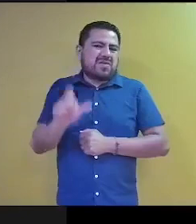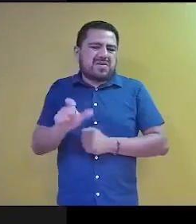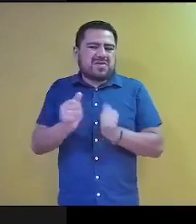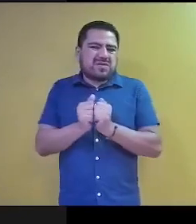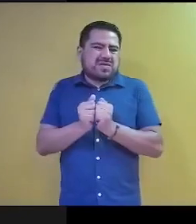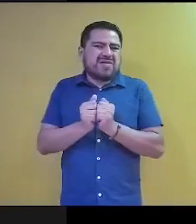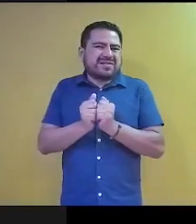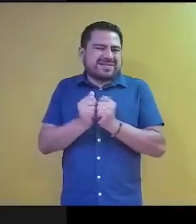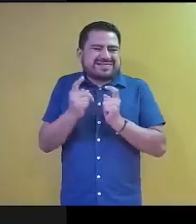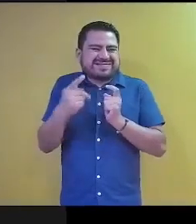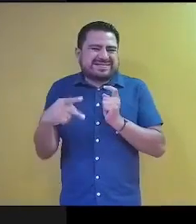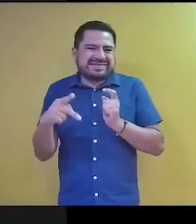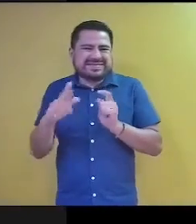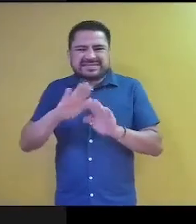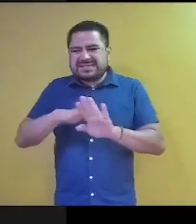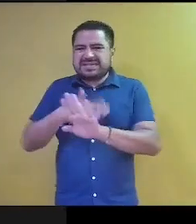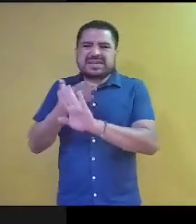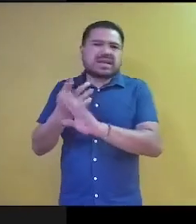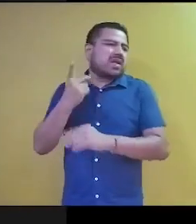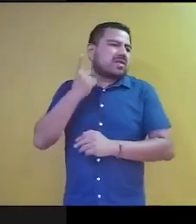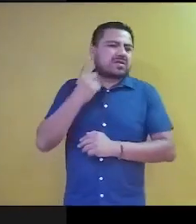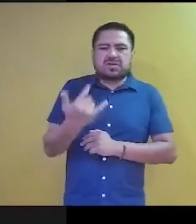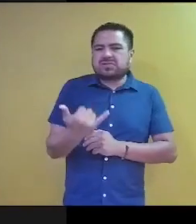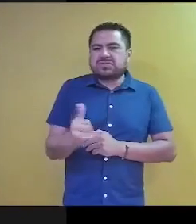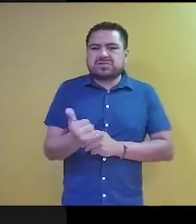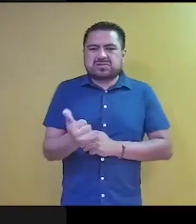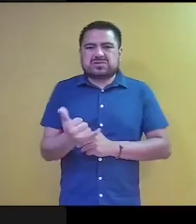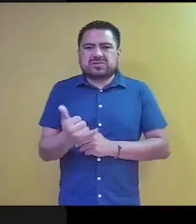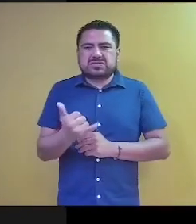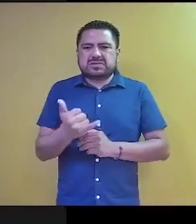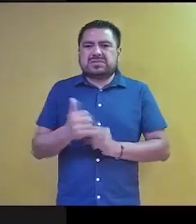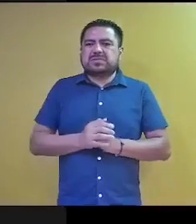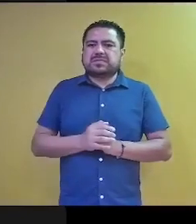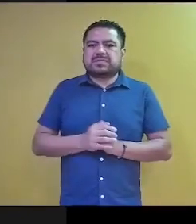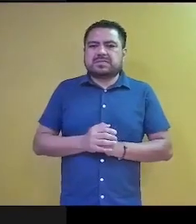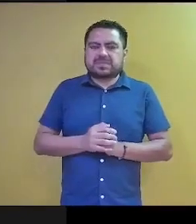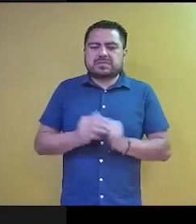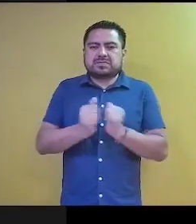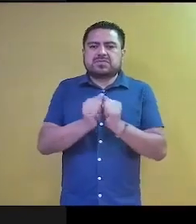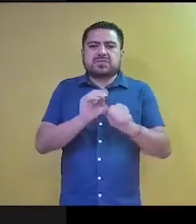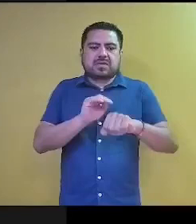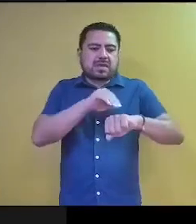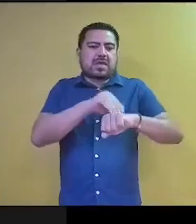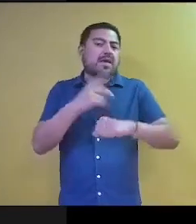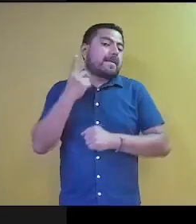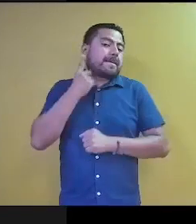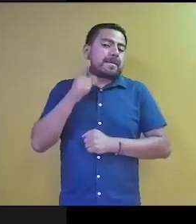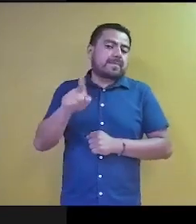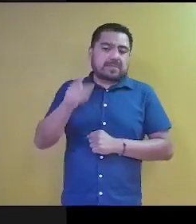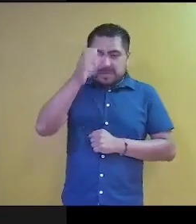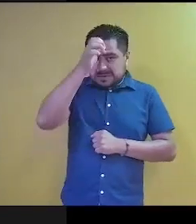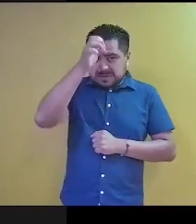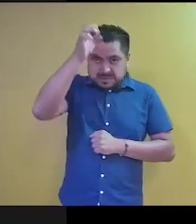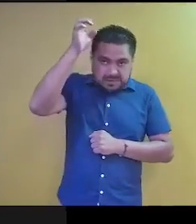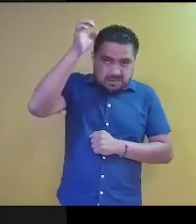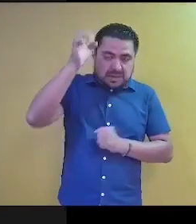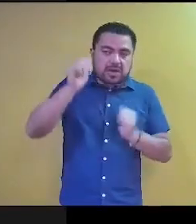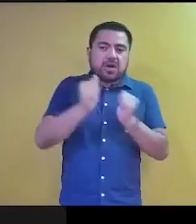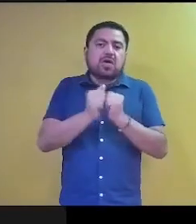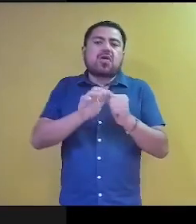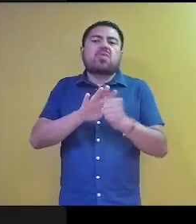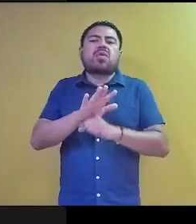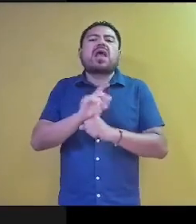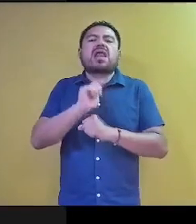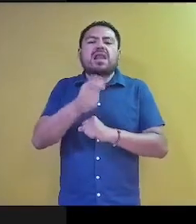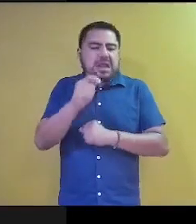de género, en contra de la diputada Yoloxin Lisbeth Domínguez Serna, atribuidas al diputado Alfredo Sánchez Esquivel, de conformidad con